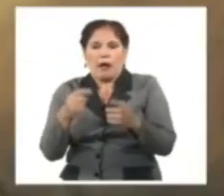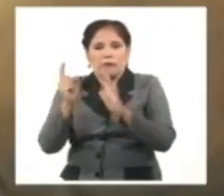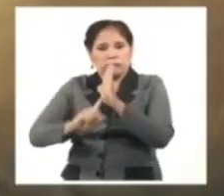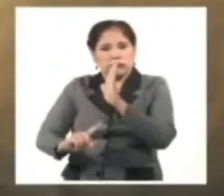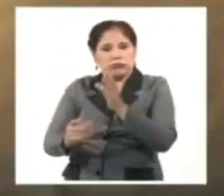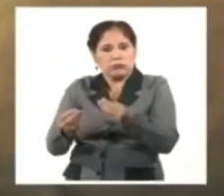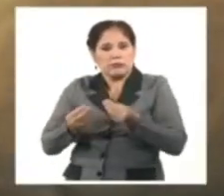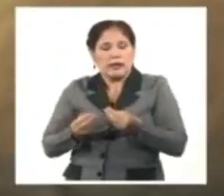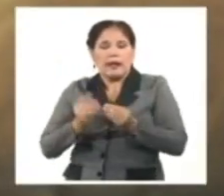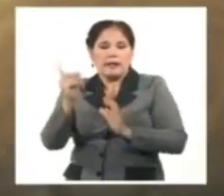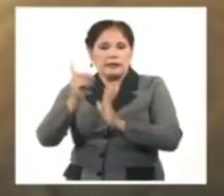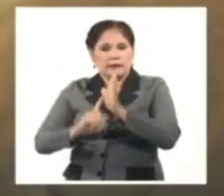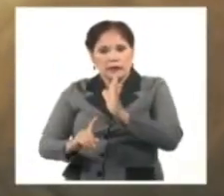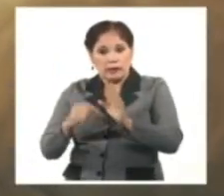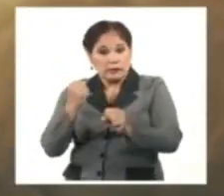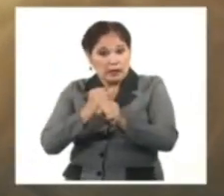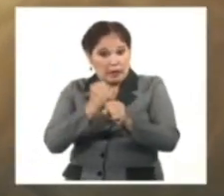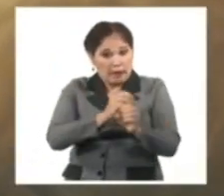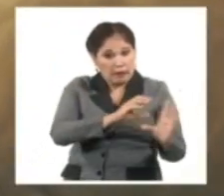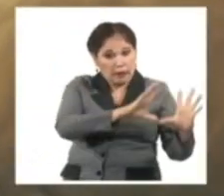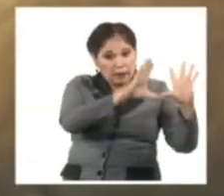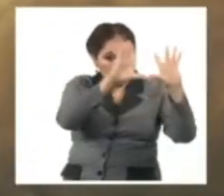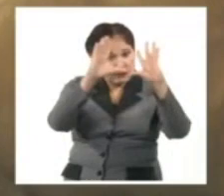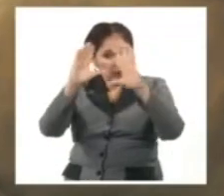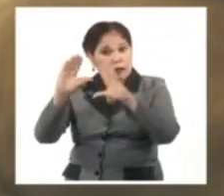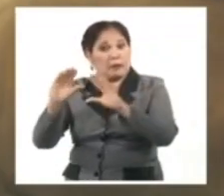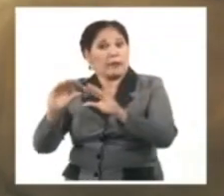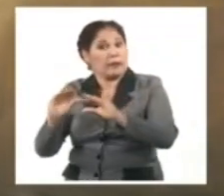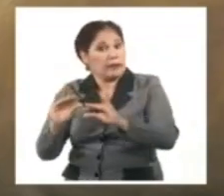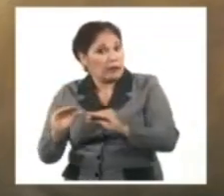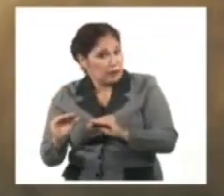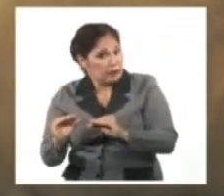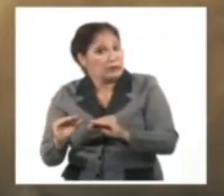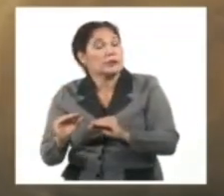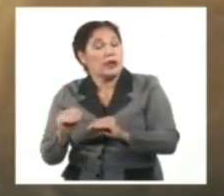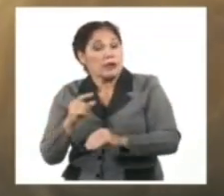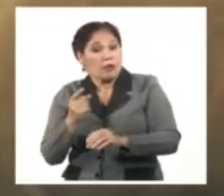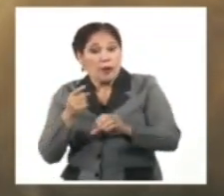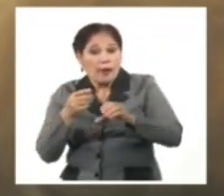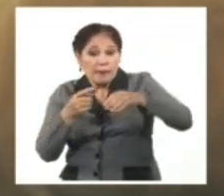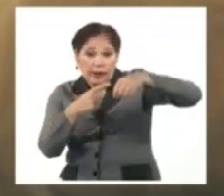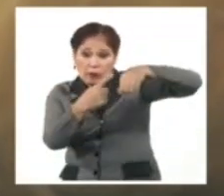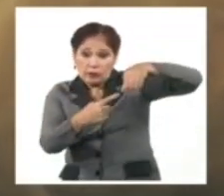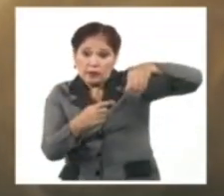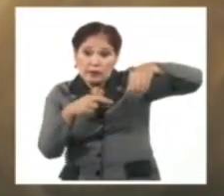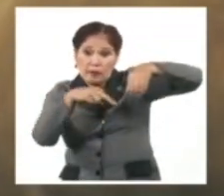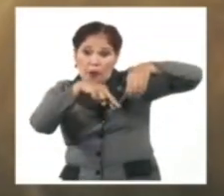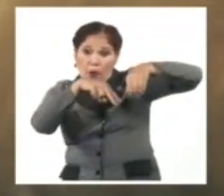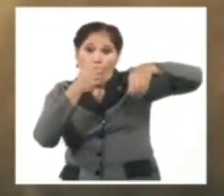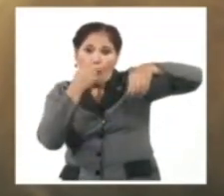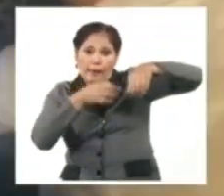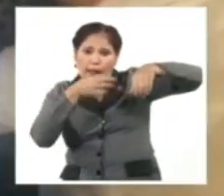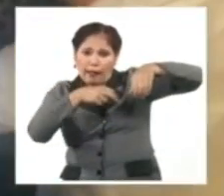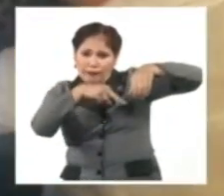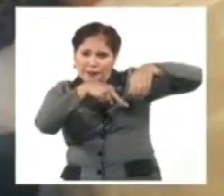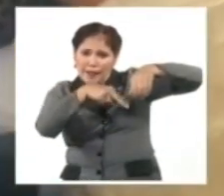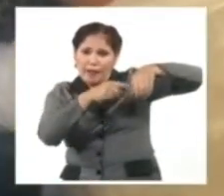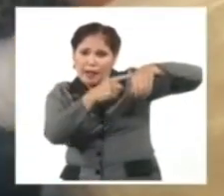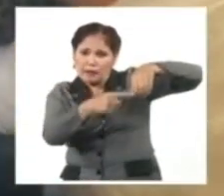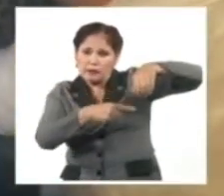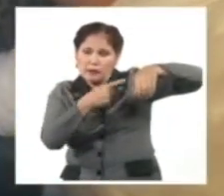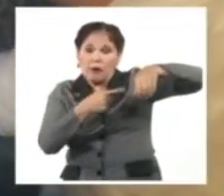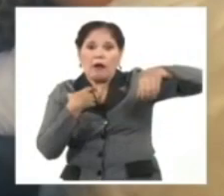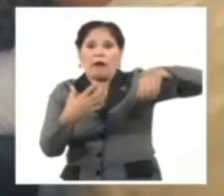corriente. Aquí se trabaja las 24 horas del día y justamente estamos dentro del condensador. Estamos a más de 40 grados,